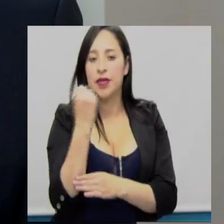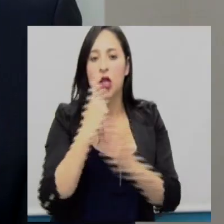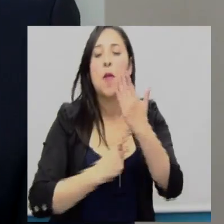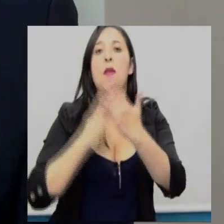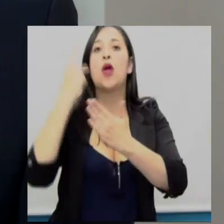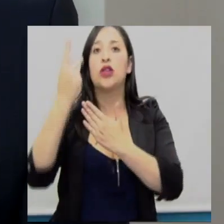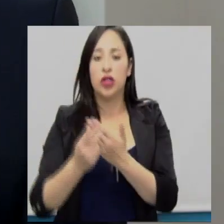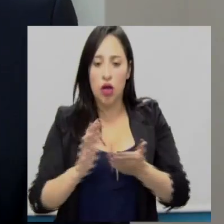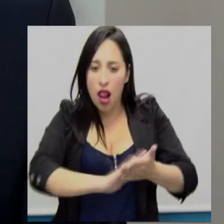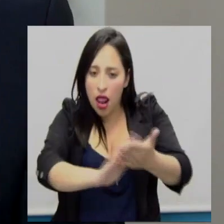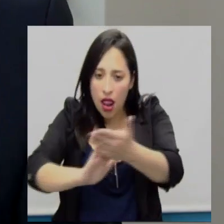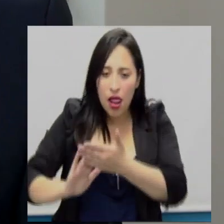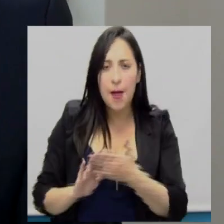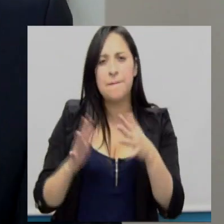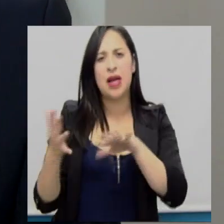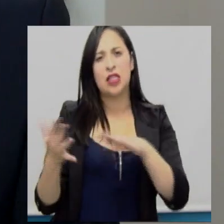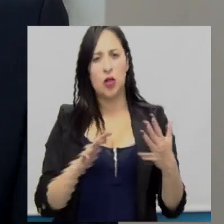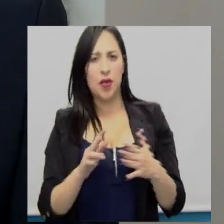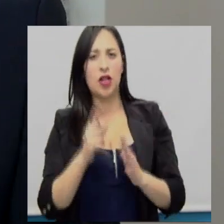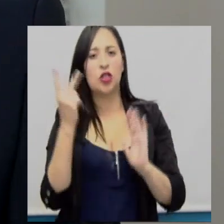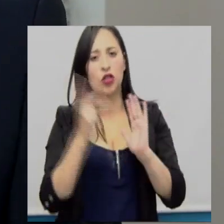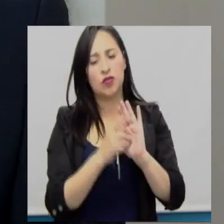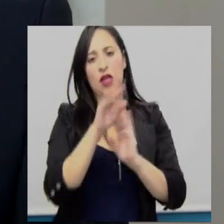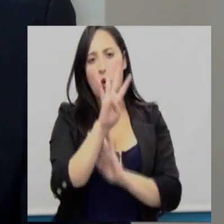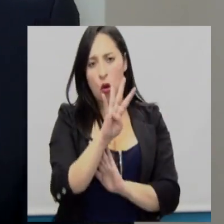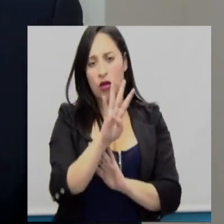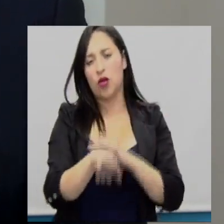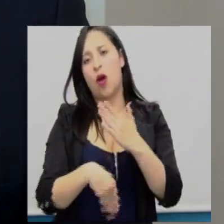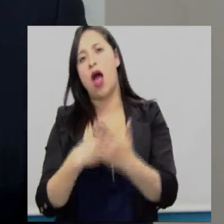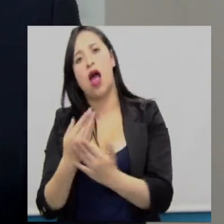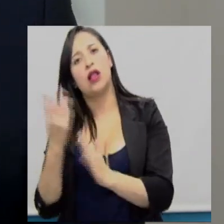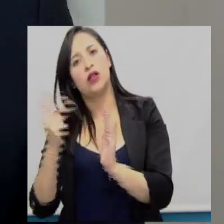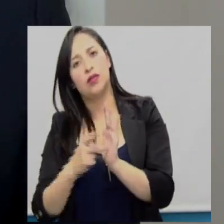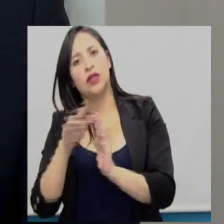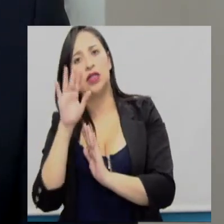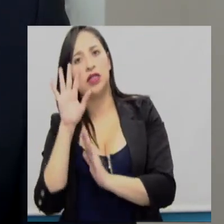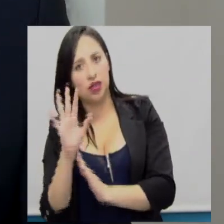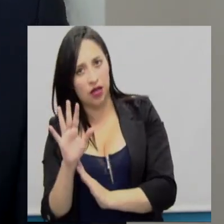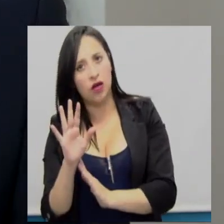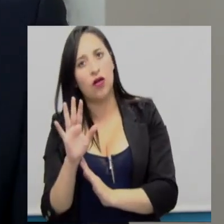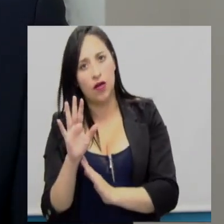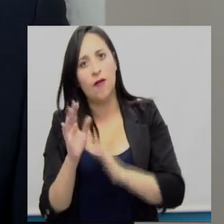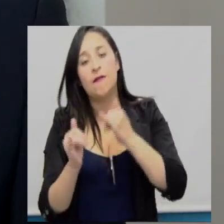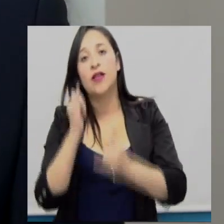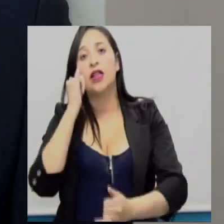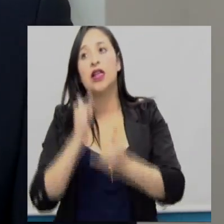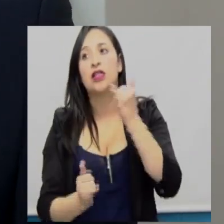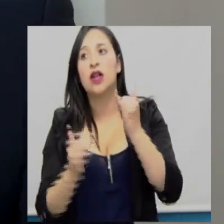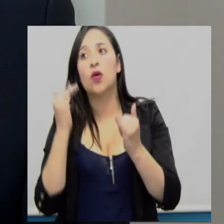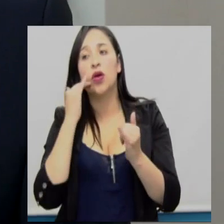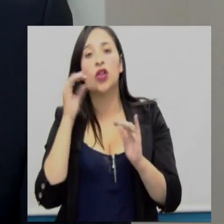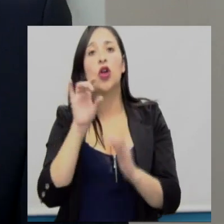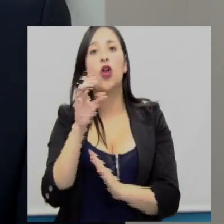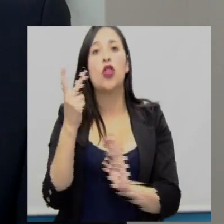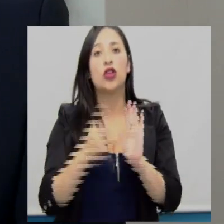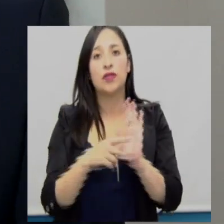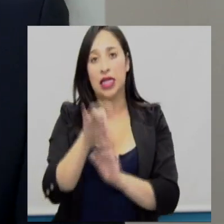pesos. Son proyectos que vienen aproximadamente del 2004-2005, que se finalizaron o se liquidaron